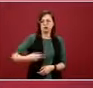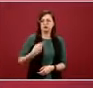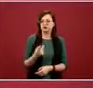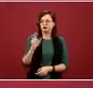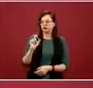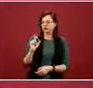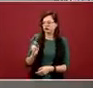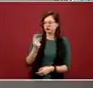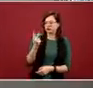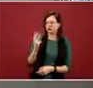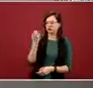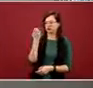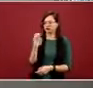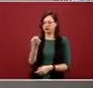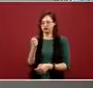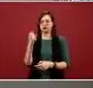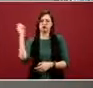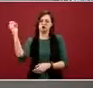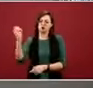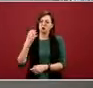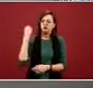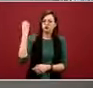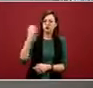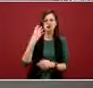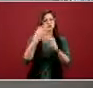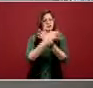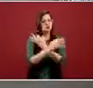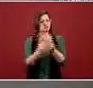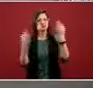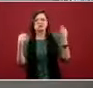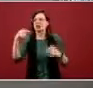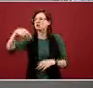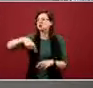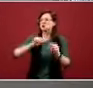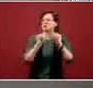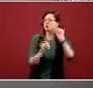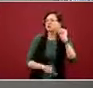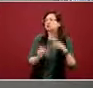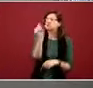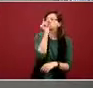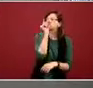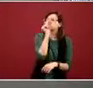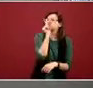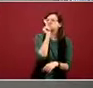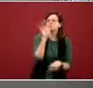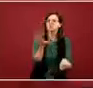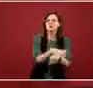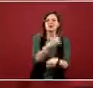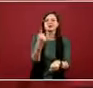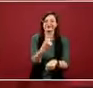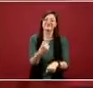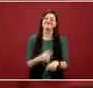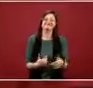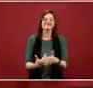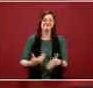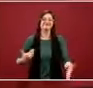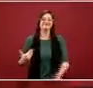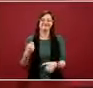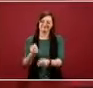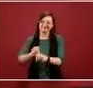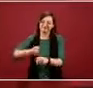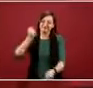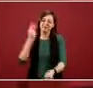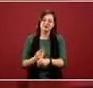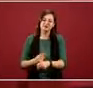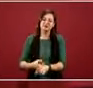qué el 22 de enero o en ese momento están dando una noticia de algo que aún no llega a México, precisamente por eso, porque uno tiene